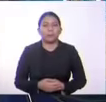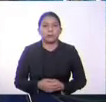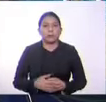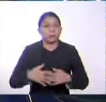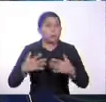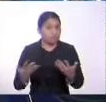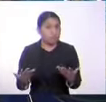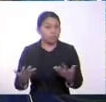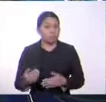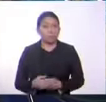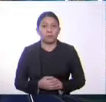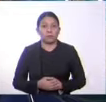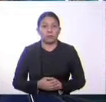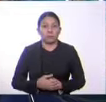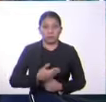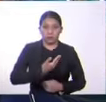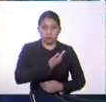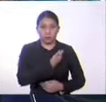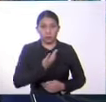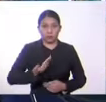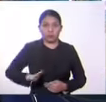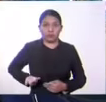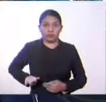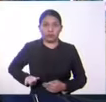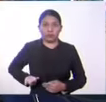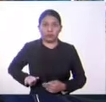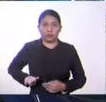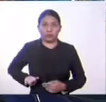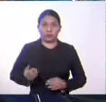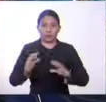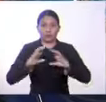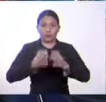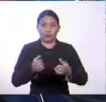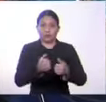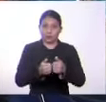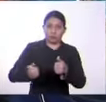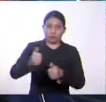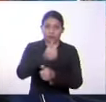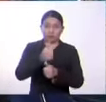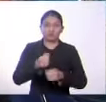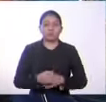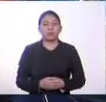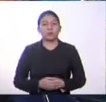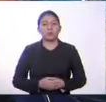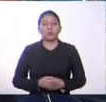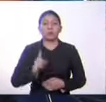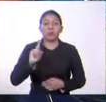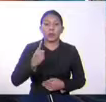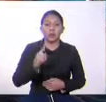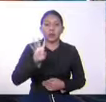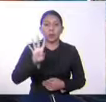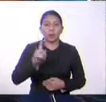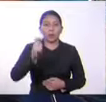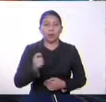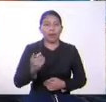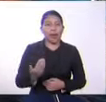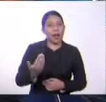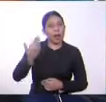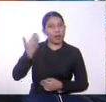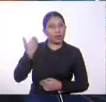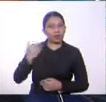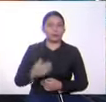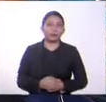los presidentes, ¿verdad? Para el órgano ejecutivo, presidentes y ministros, se comienza 4 meses antes, cuando es para